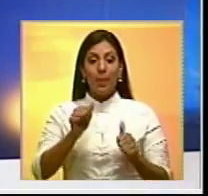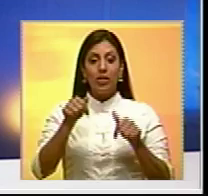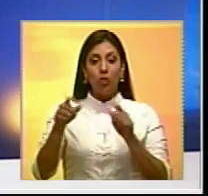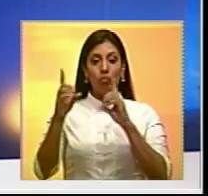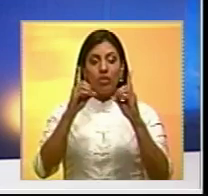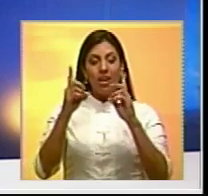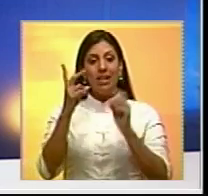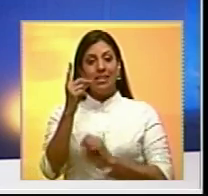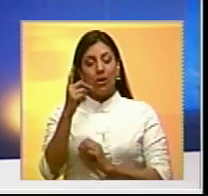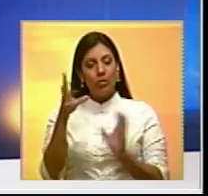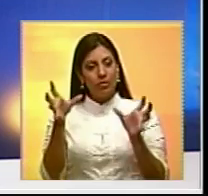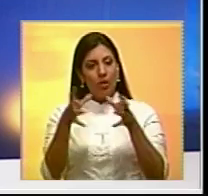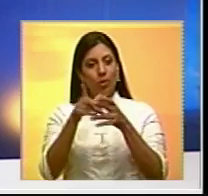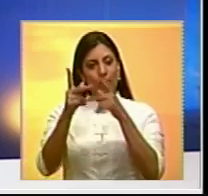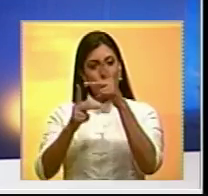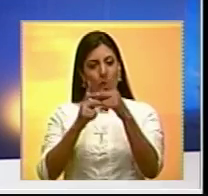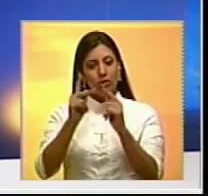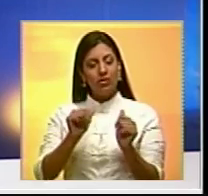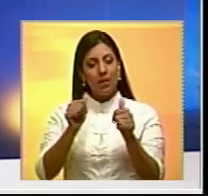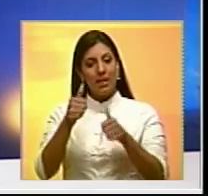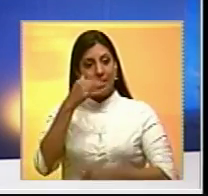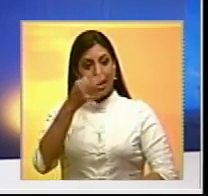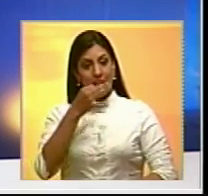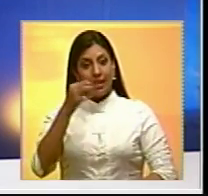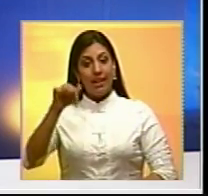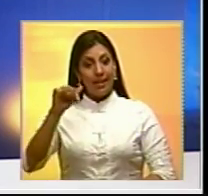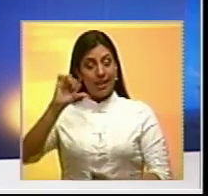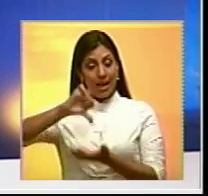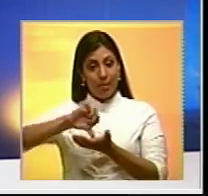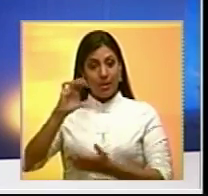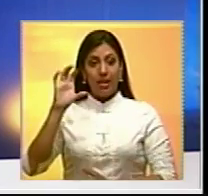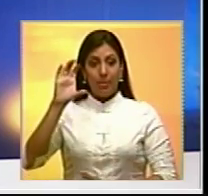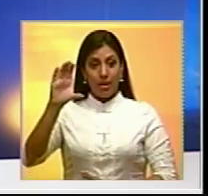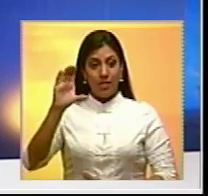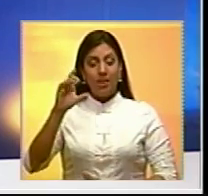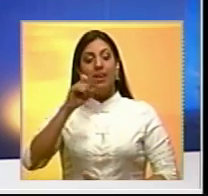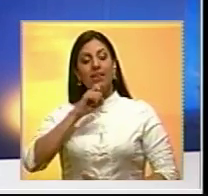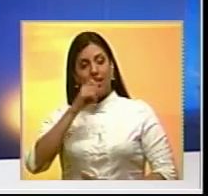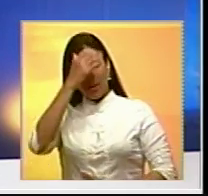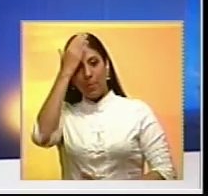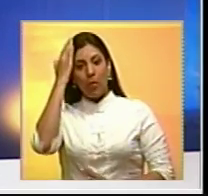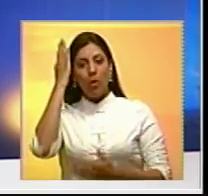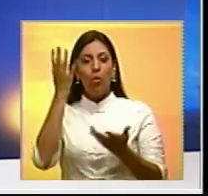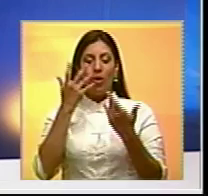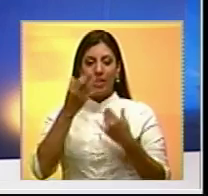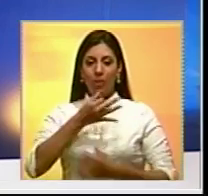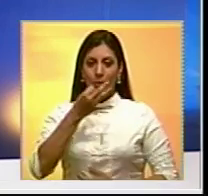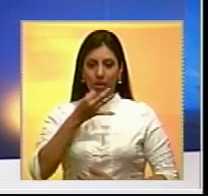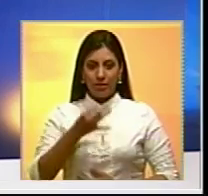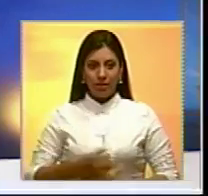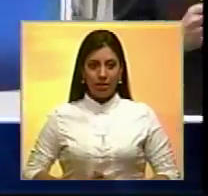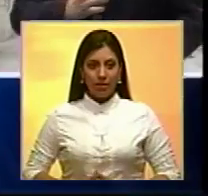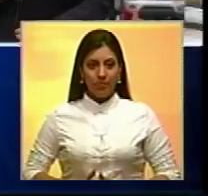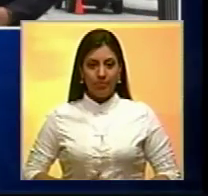una segunda reunión de este proceso que iniciará esta tarde aquí en la capital del país. Manuel Covela nos amplía los detalles. Muy buenas tardes,